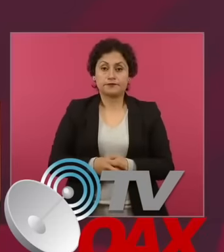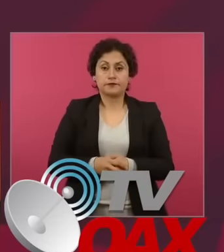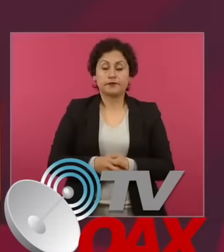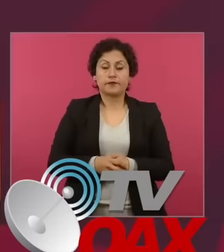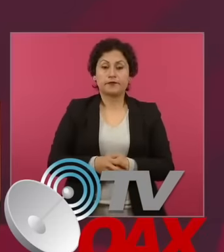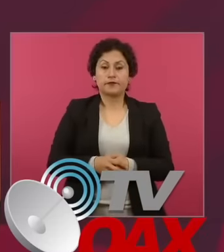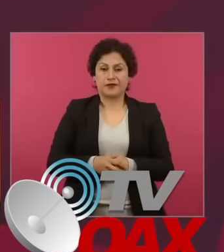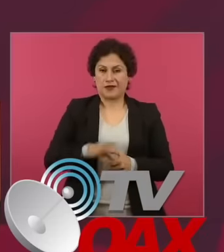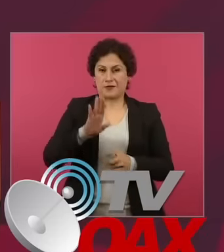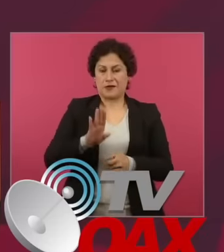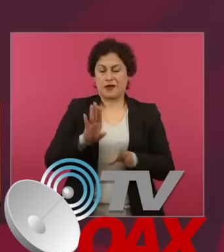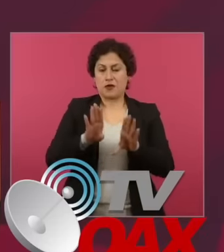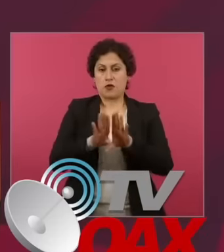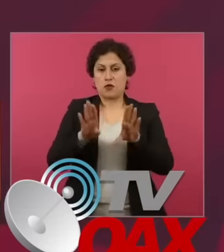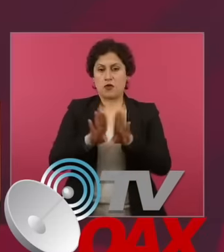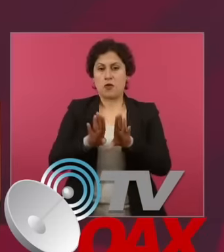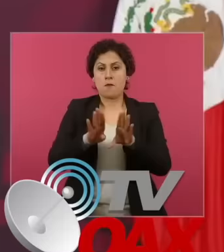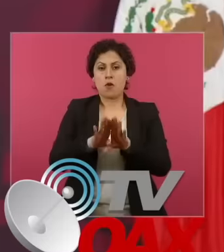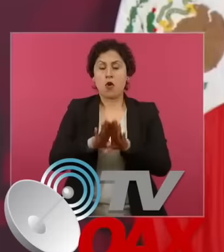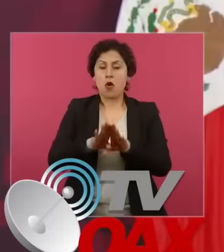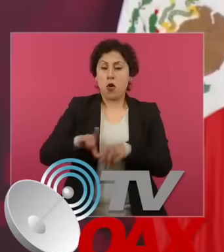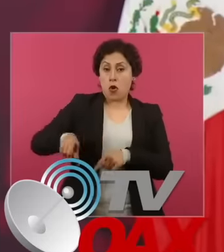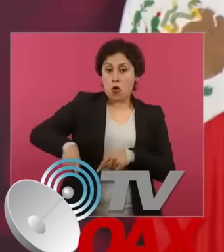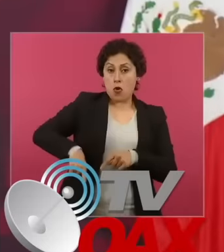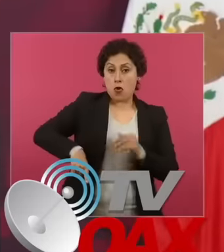al servicio de ellos que del pueblo,